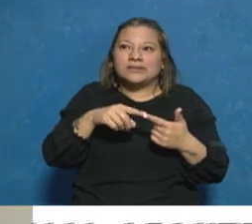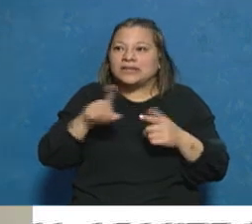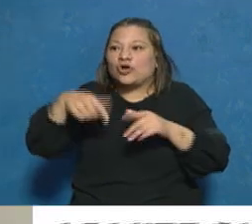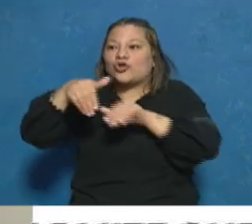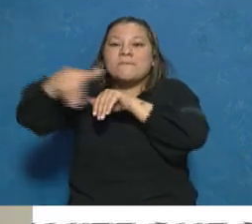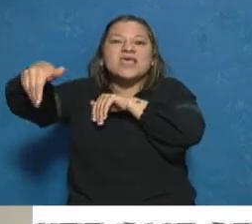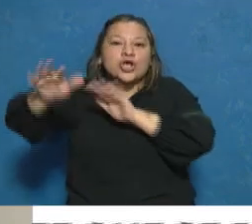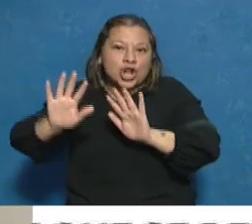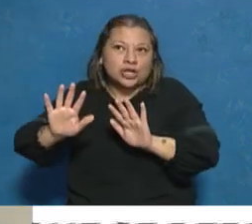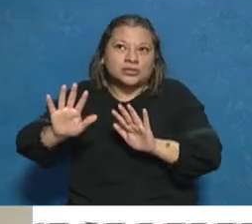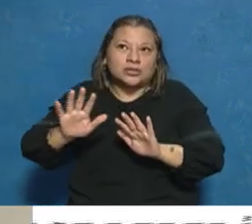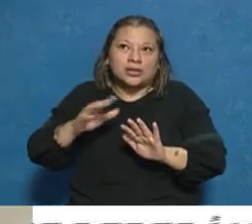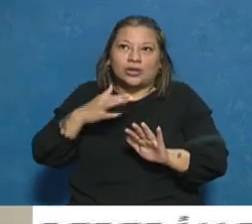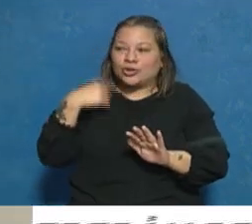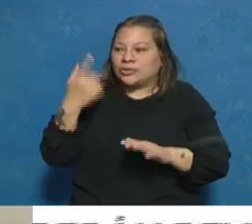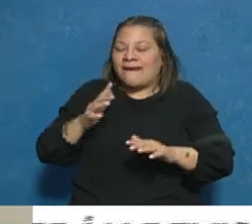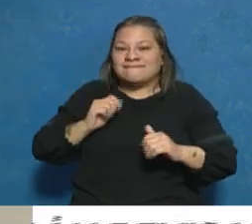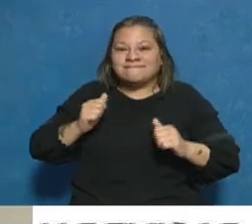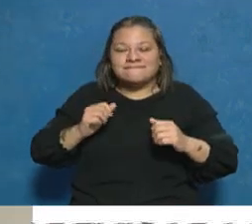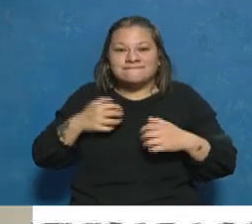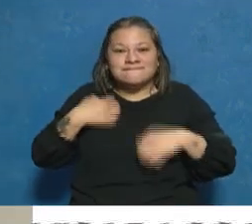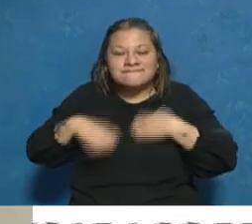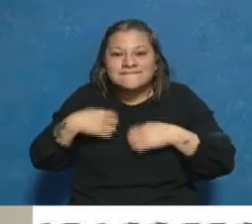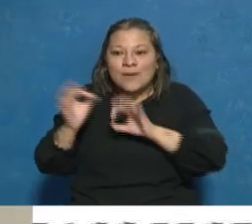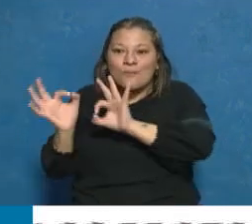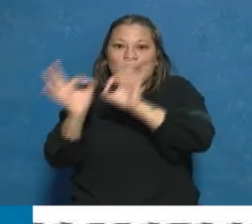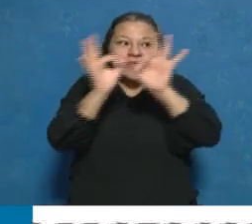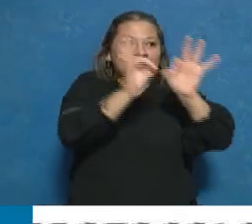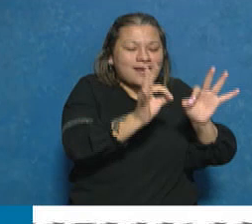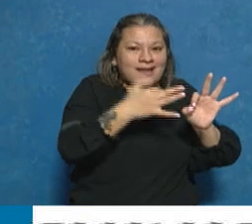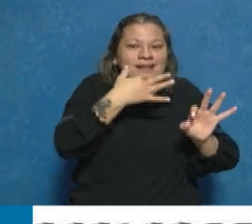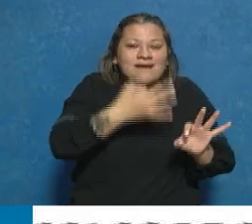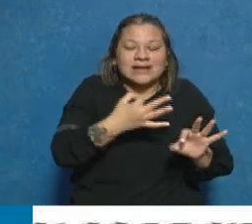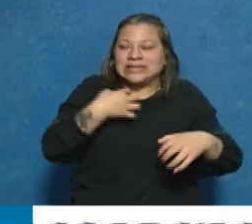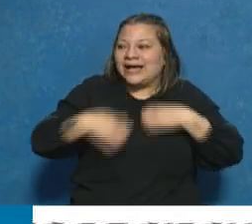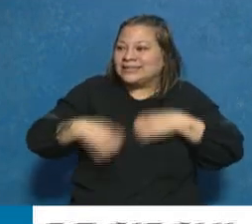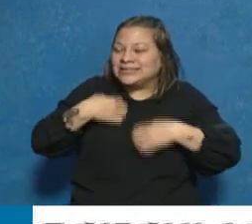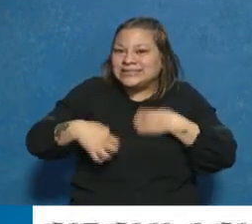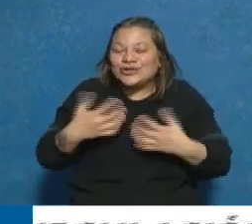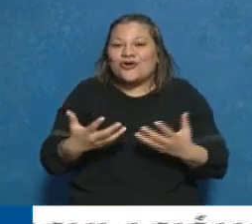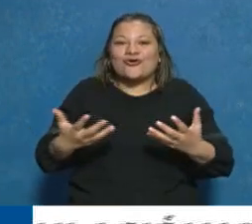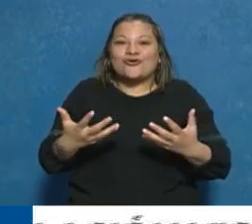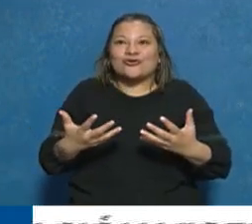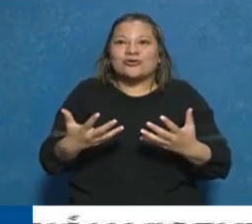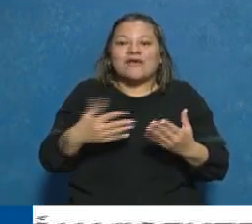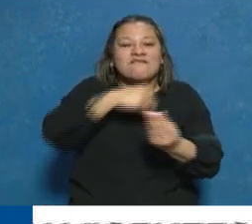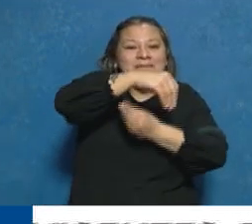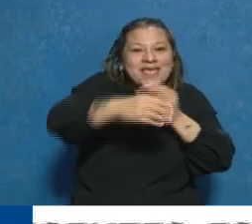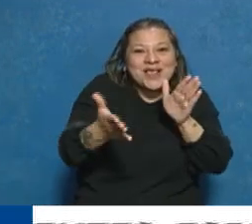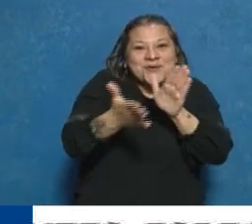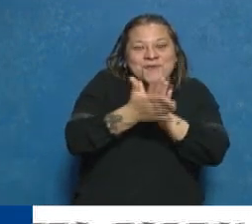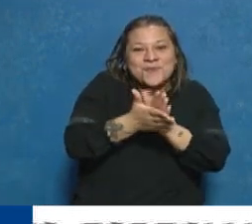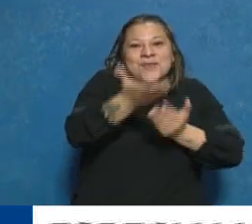nosotros estamos muy ansiosos por llegar esa es la verdad estamos ansiosos por estar con la familia